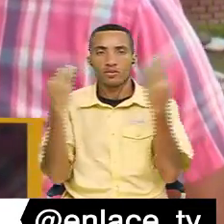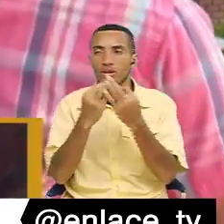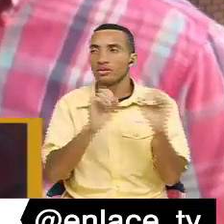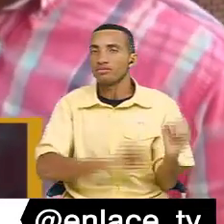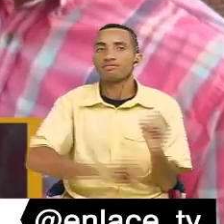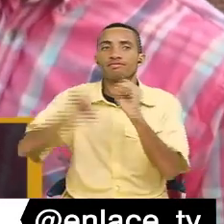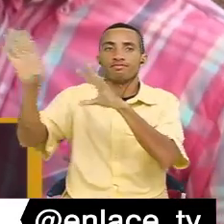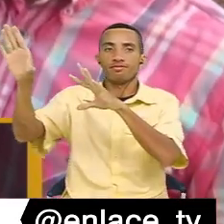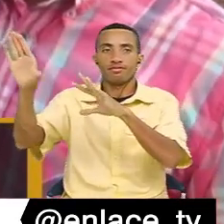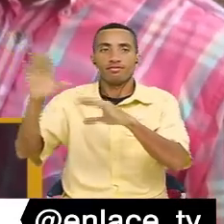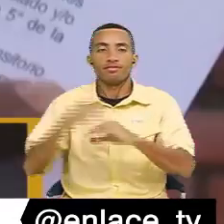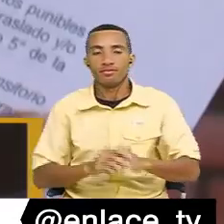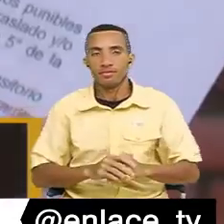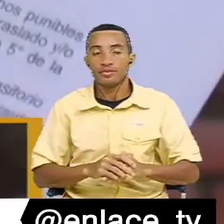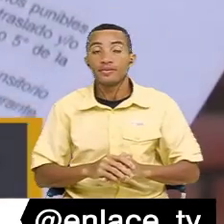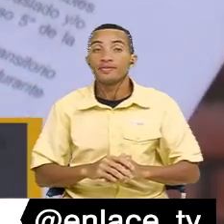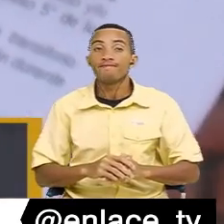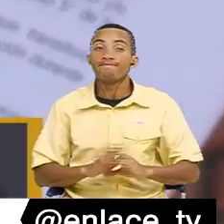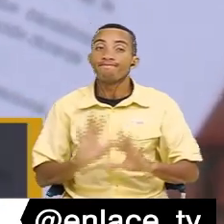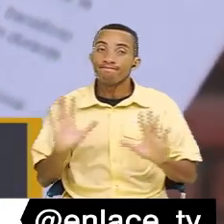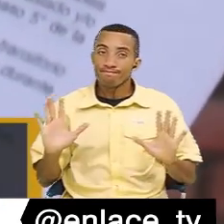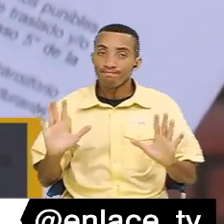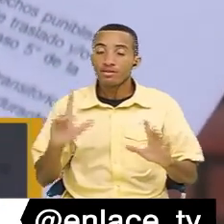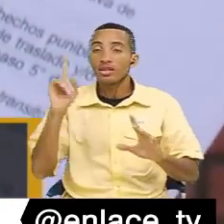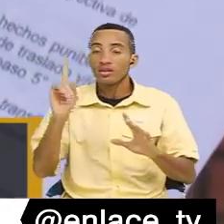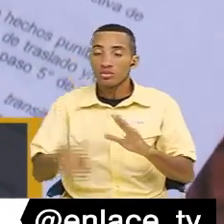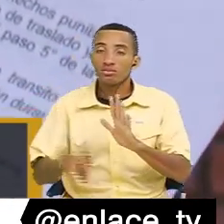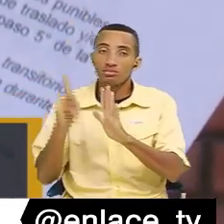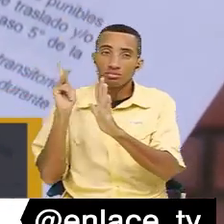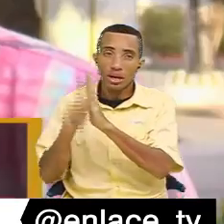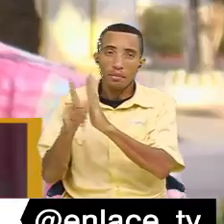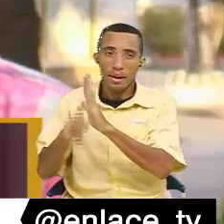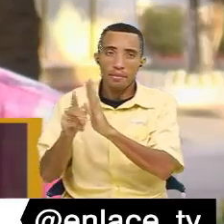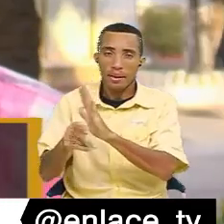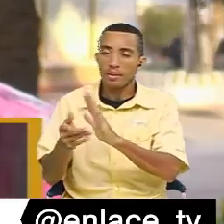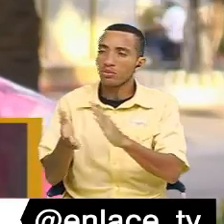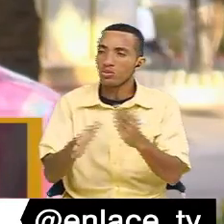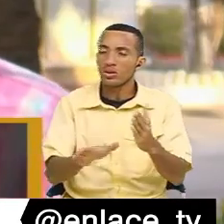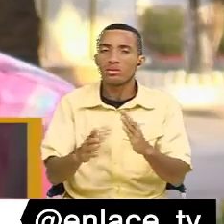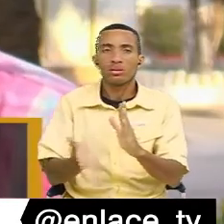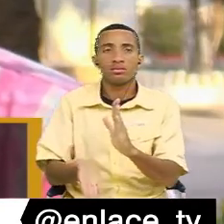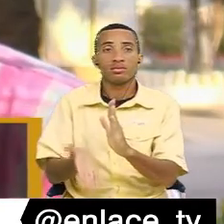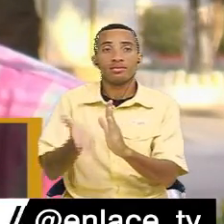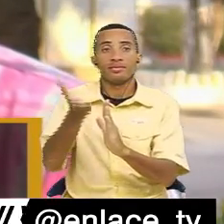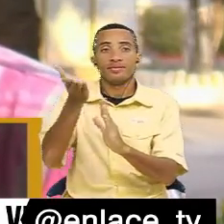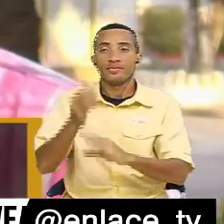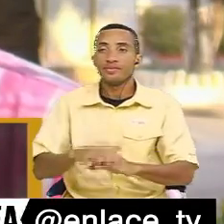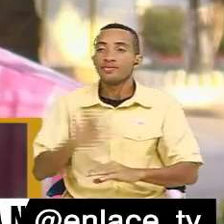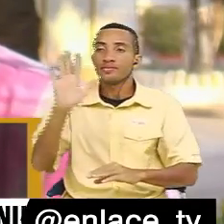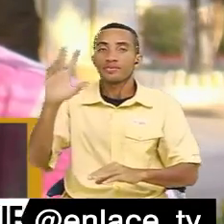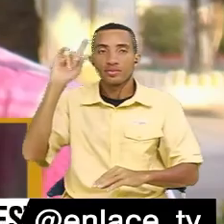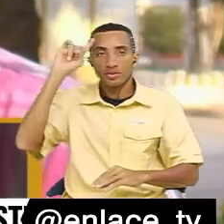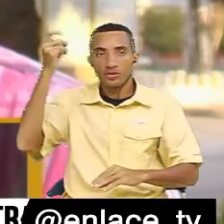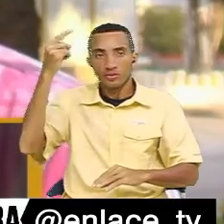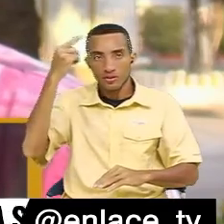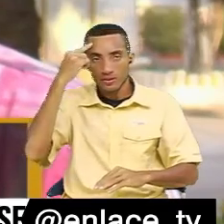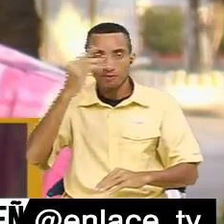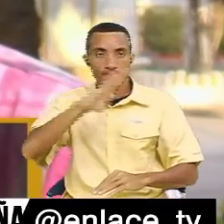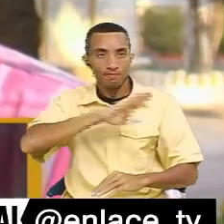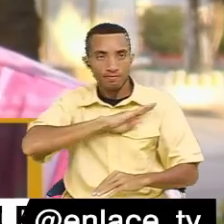defensores de derechos humanos han mostrado una cifra de atentados criminales que va en aumento. El llamado va dirigido a los gobernadores, alcaldes, consejos